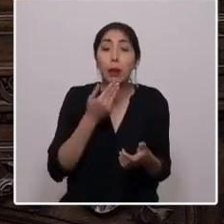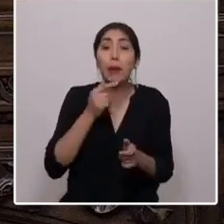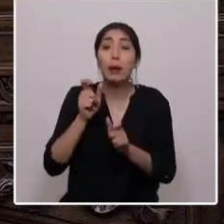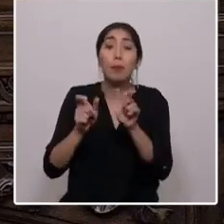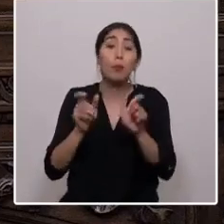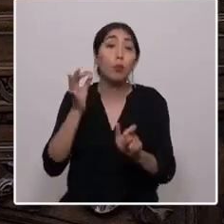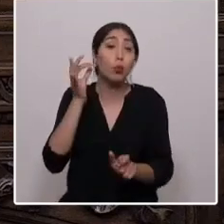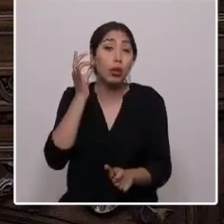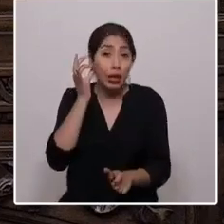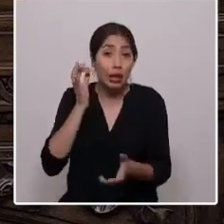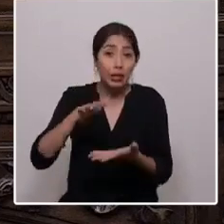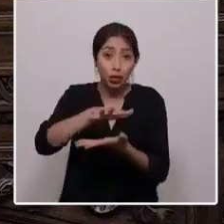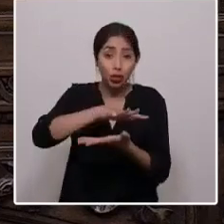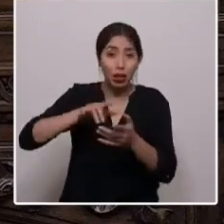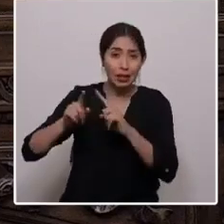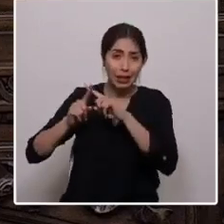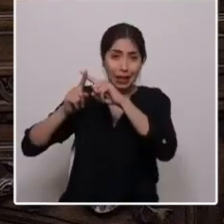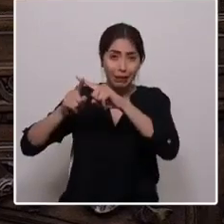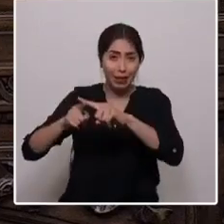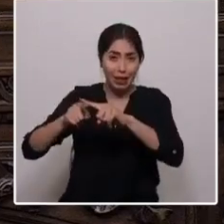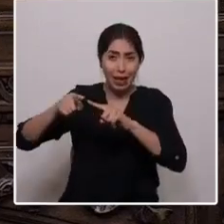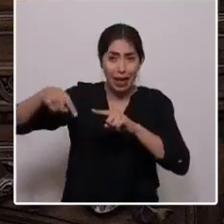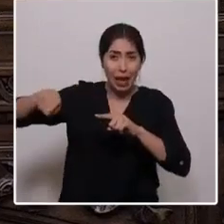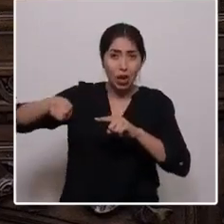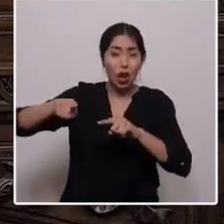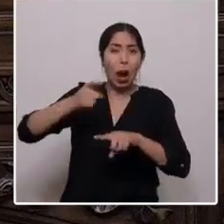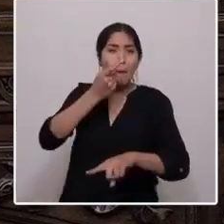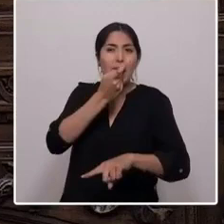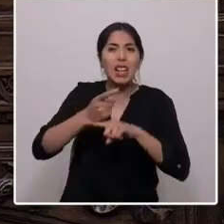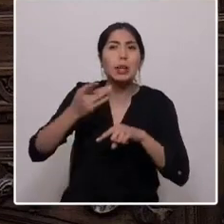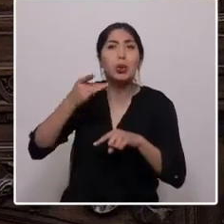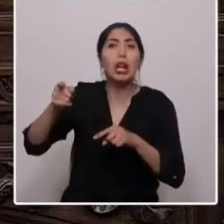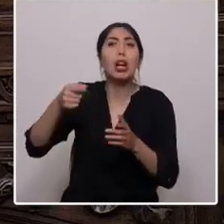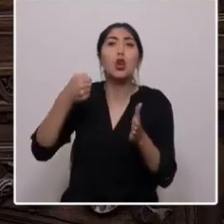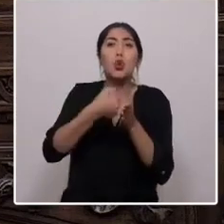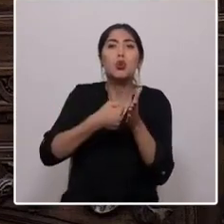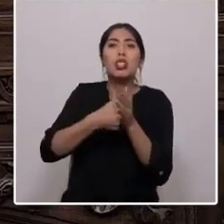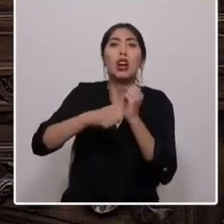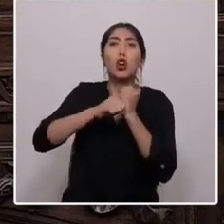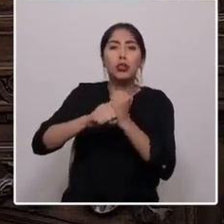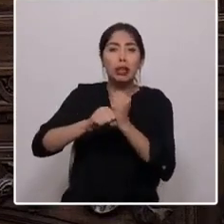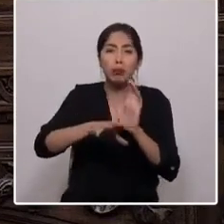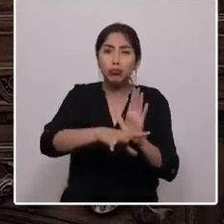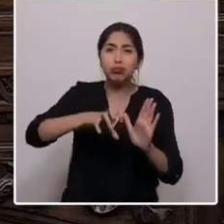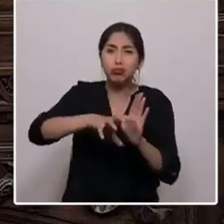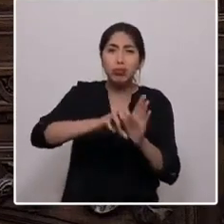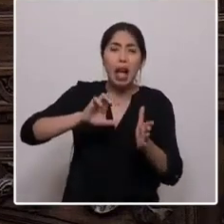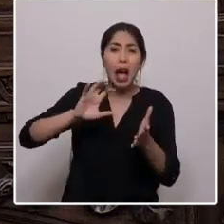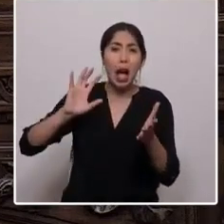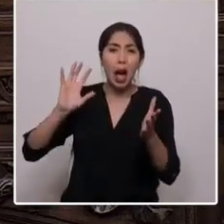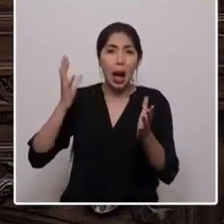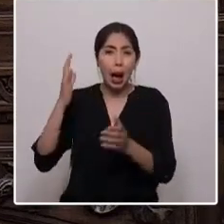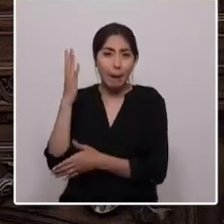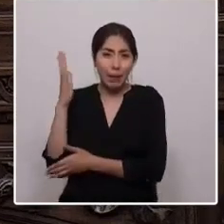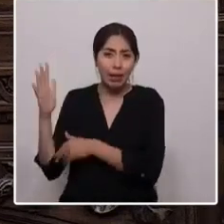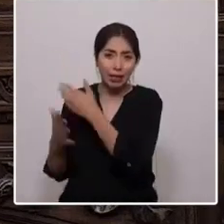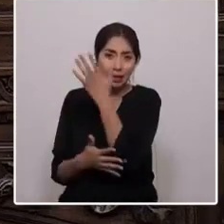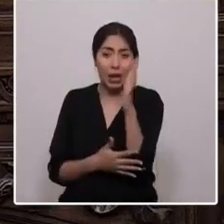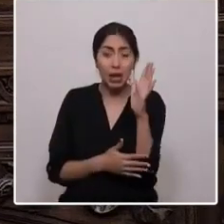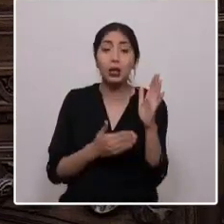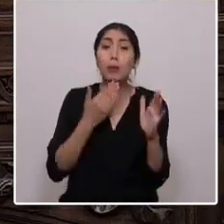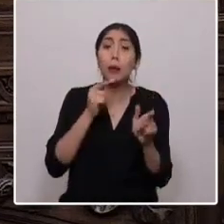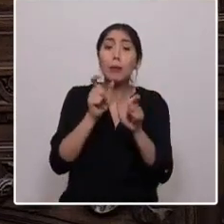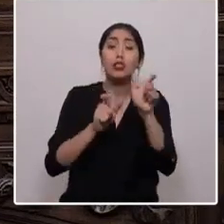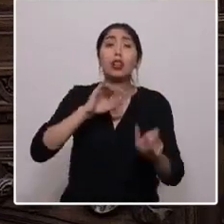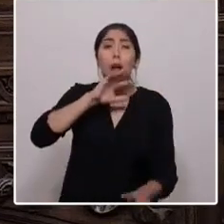activistas que han sido amedrentados a luchar contra la depredación medioambiental no se salvaron las personas mayores que fueron relegadas